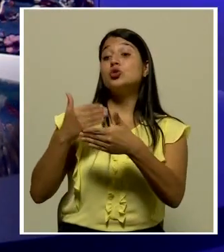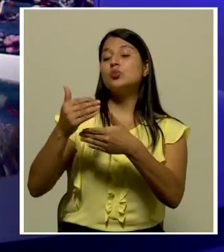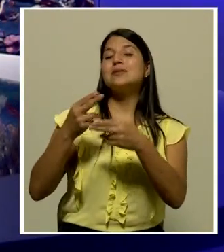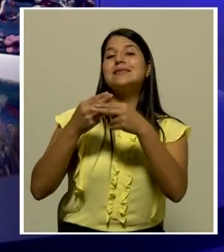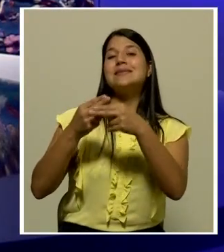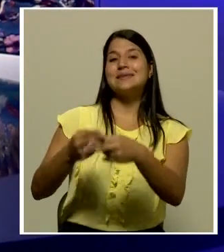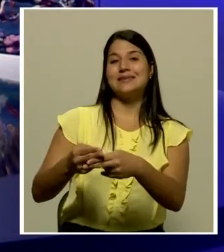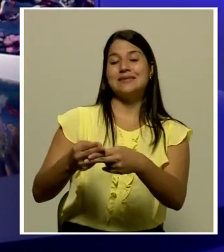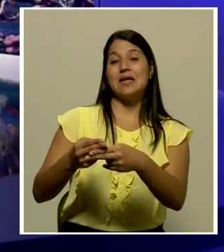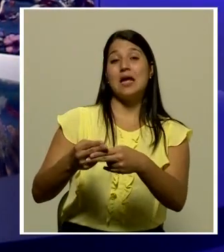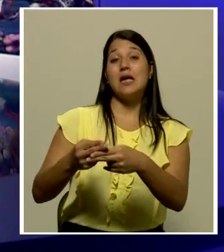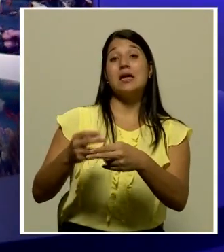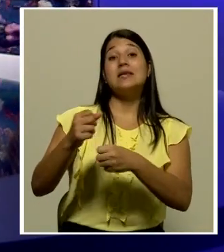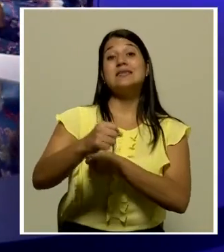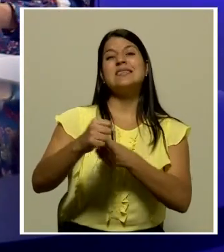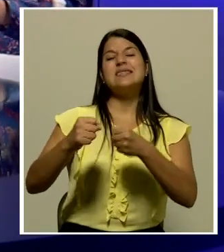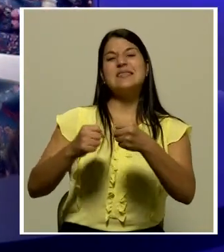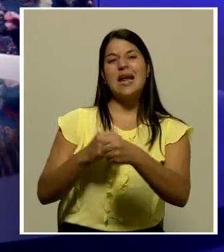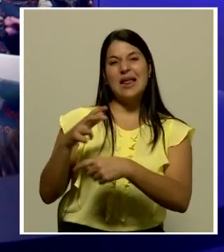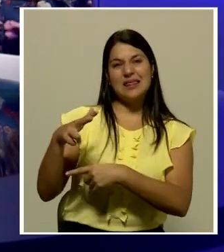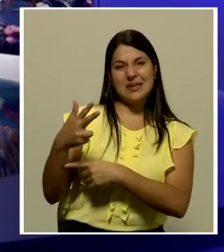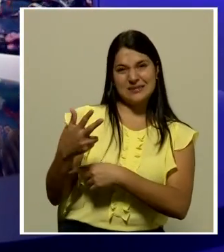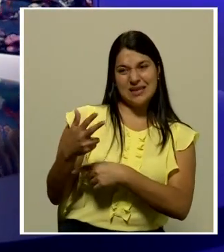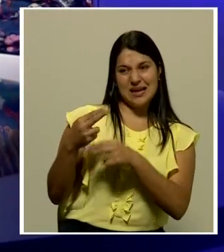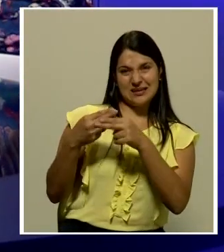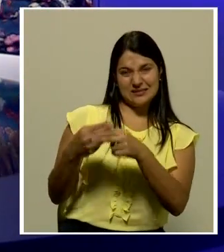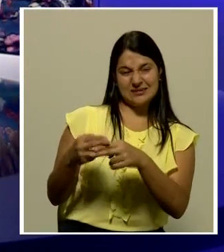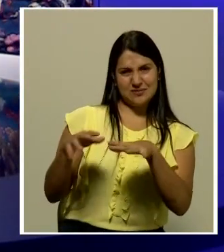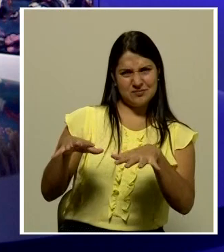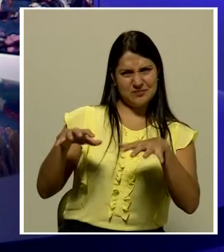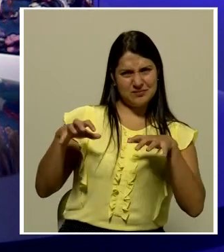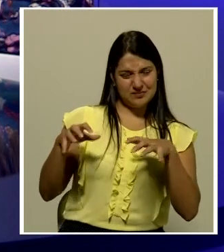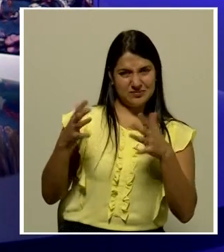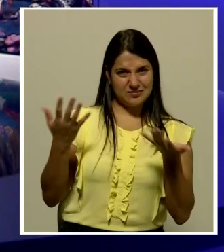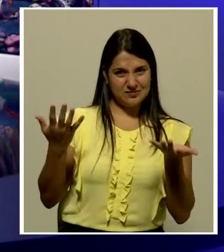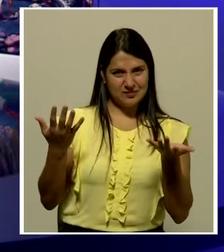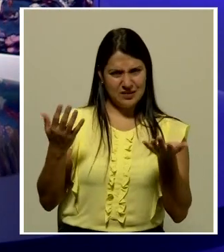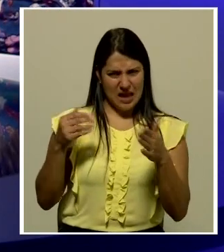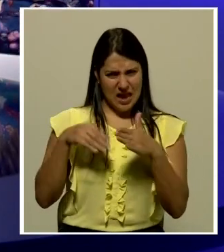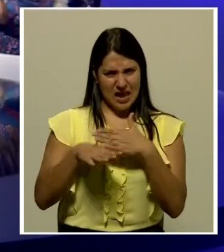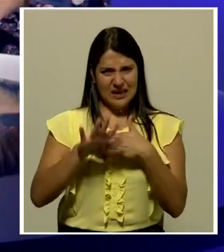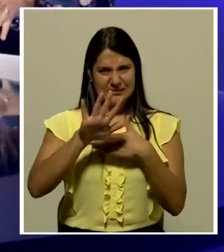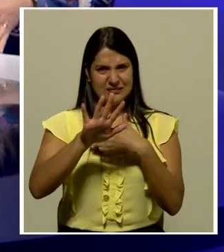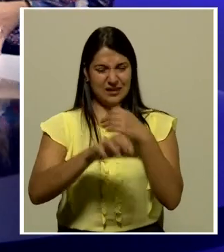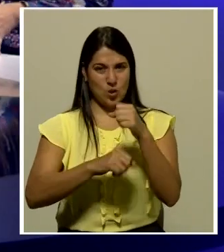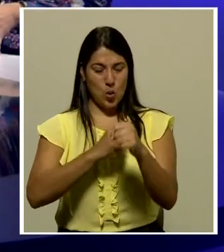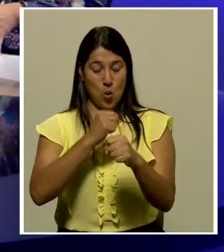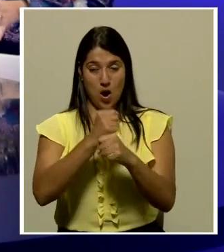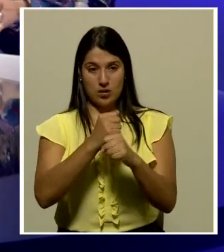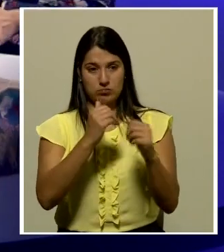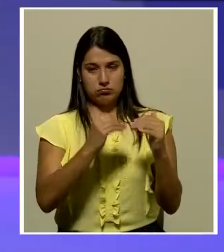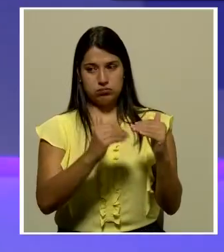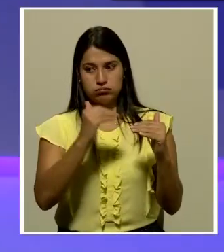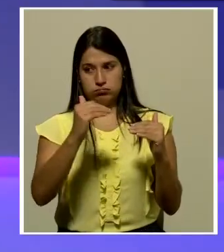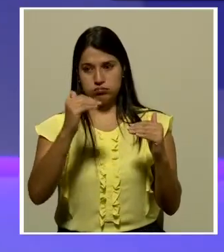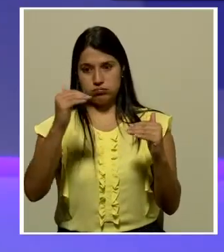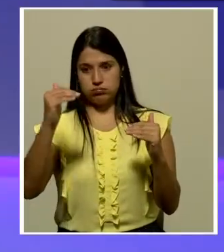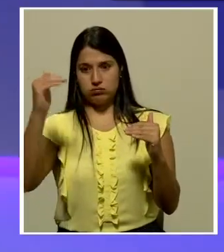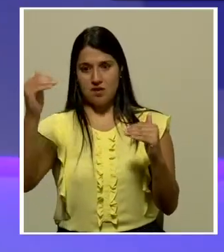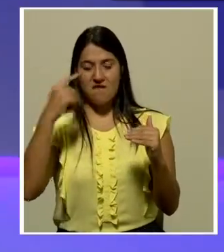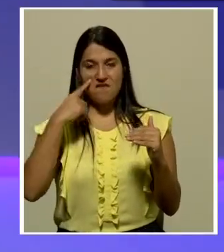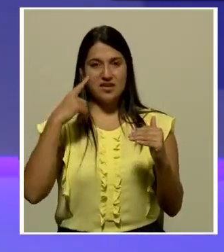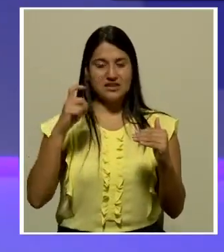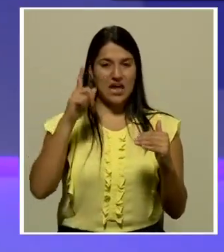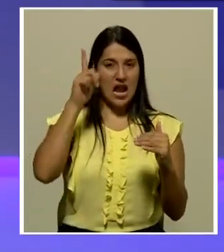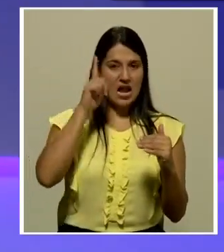sala tercera. Entonces, en cuestión de, no sé, 5 años, pasó del fiscal de Limón,